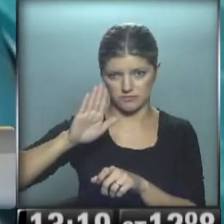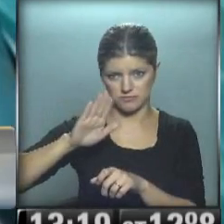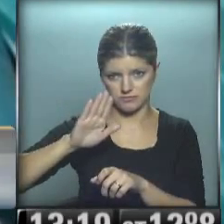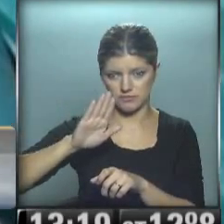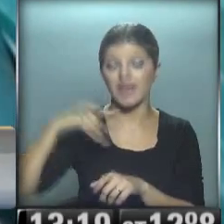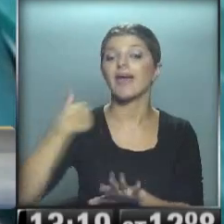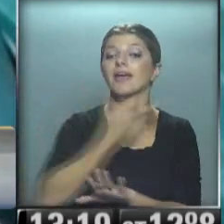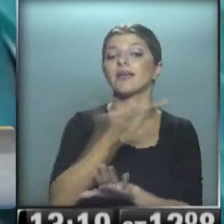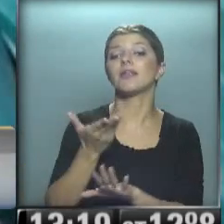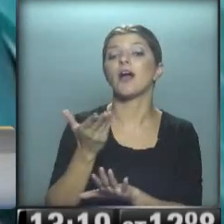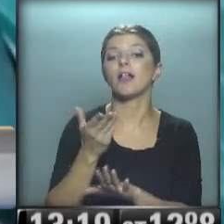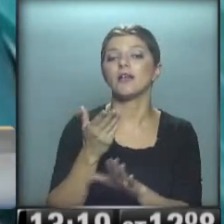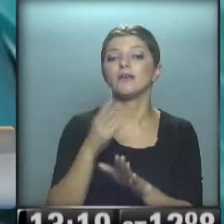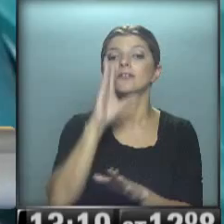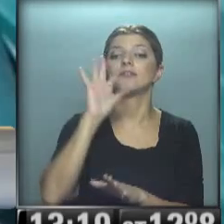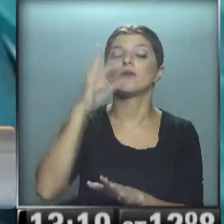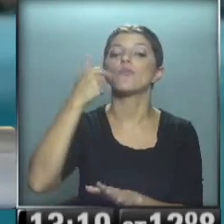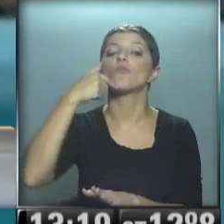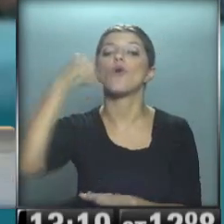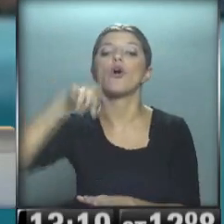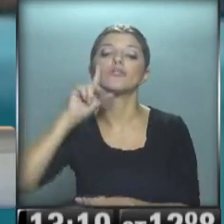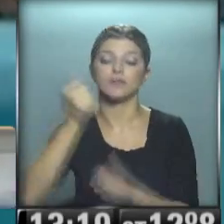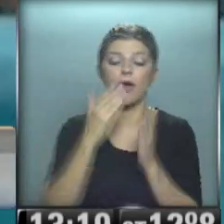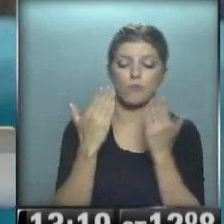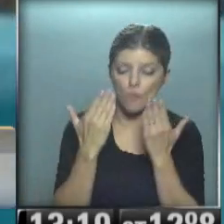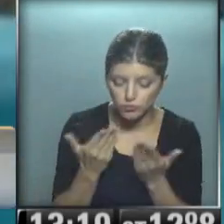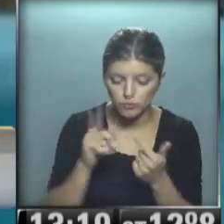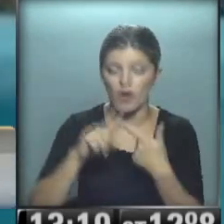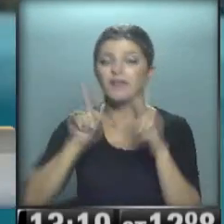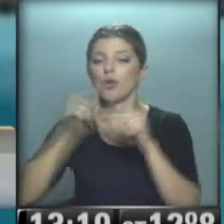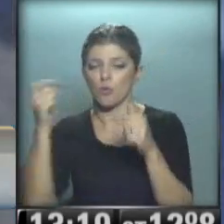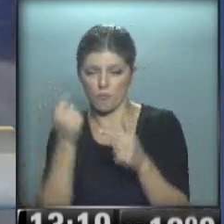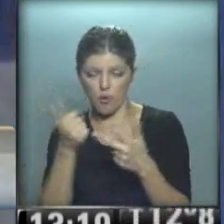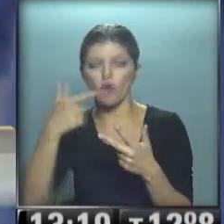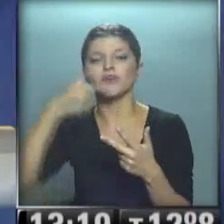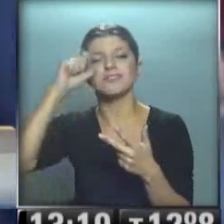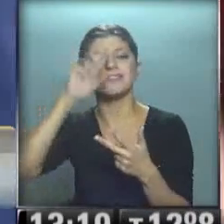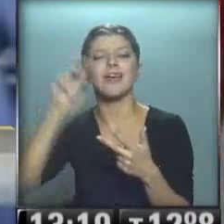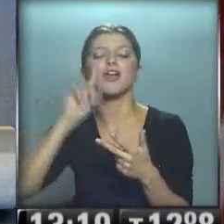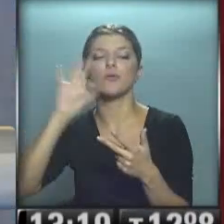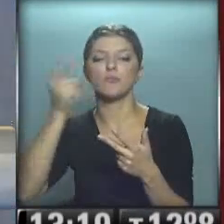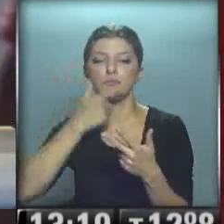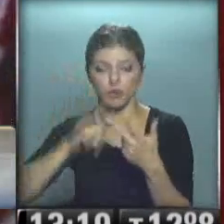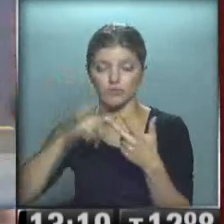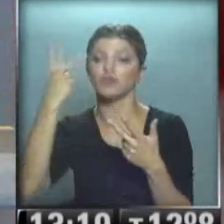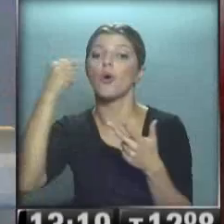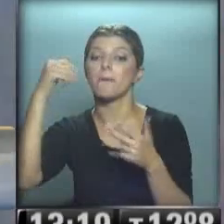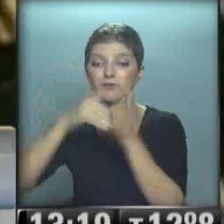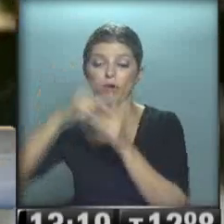mayor parte bosnios musulmanes y una minoría de serbios, y casi 2 millones de